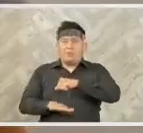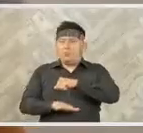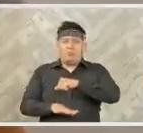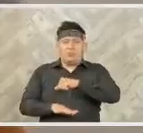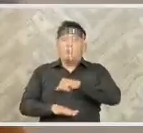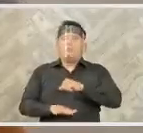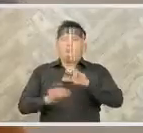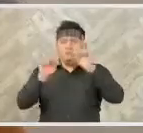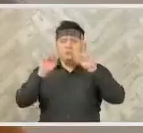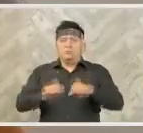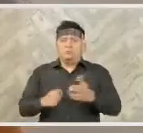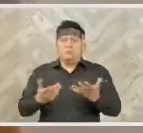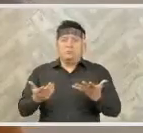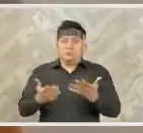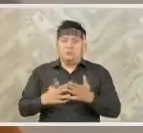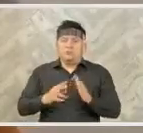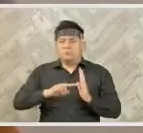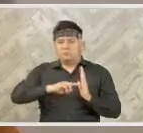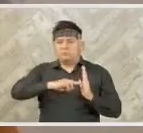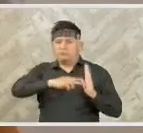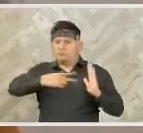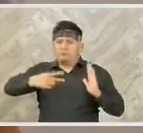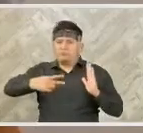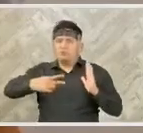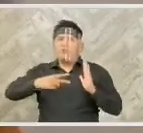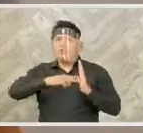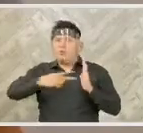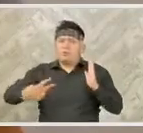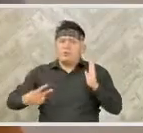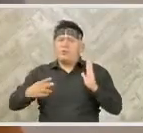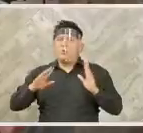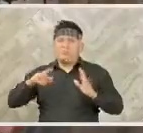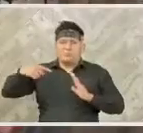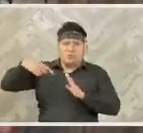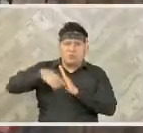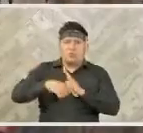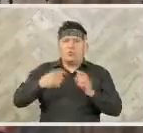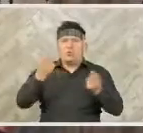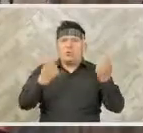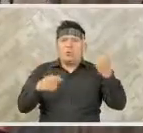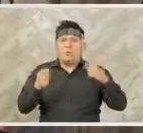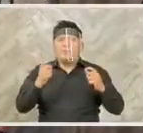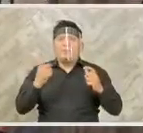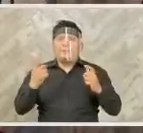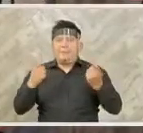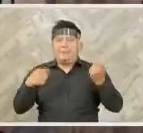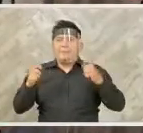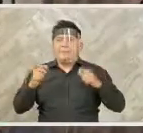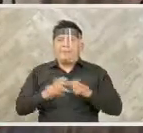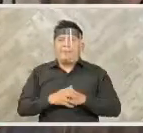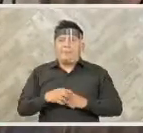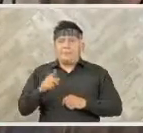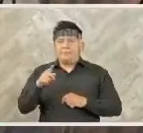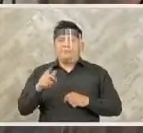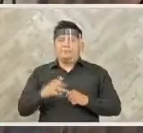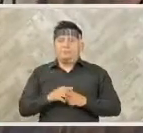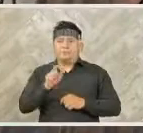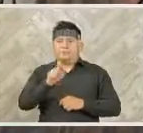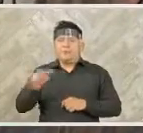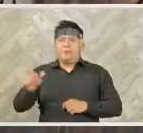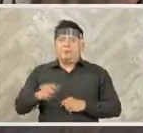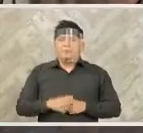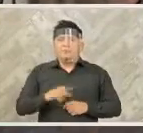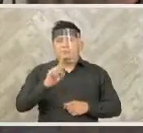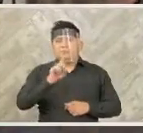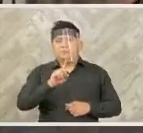inglés técnico en los sectores económicos en los que se mueven esos empresarios o esos comerciantes. Así que tienen